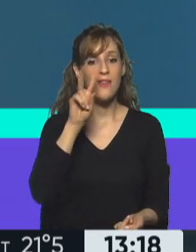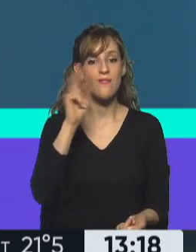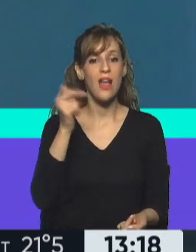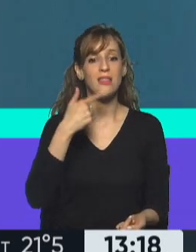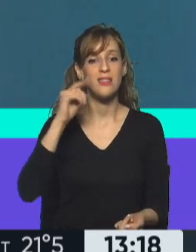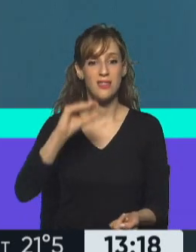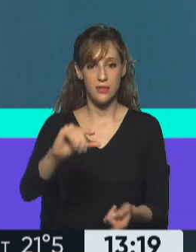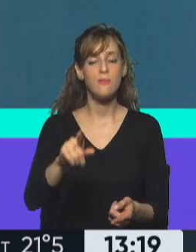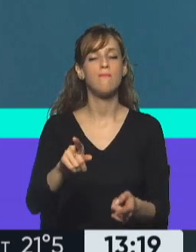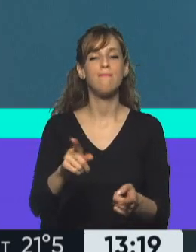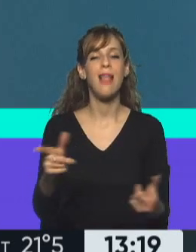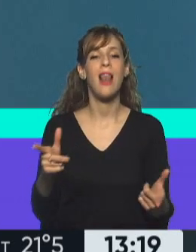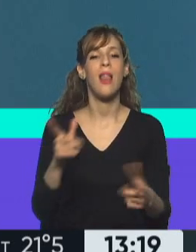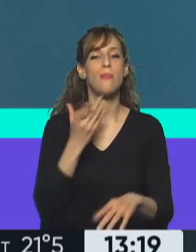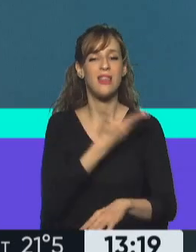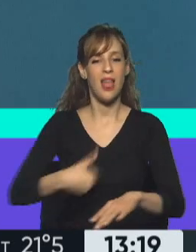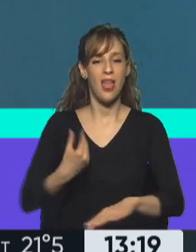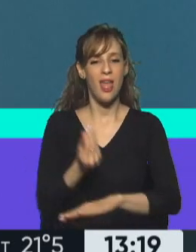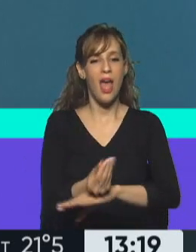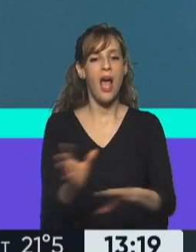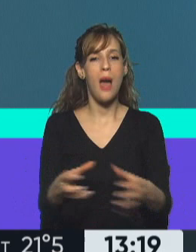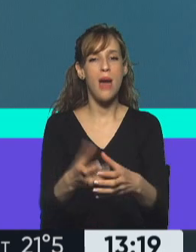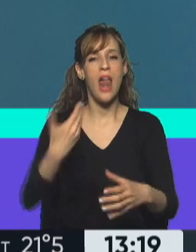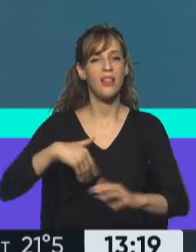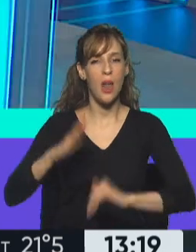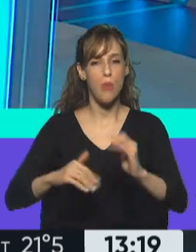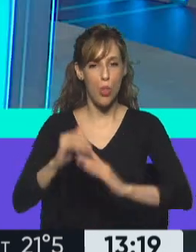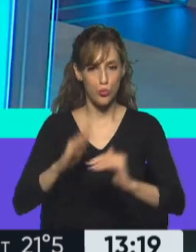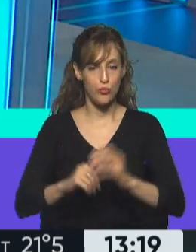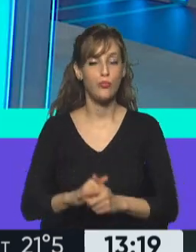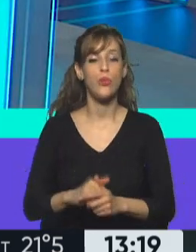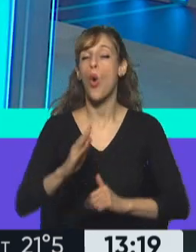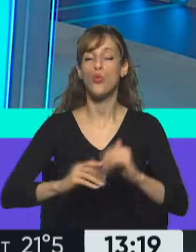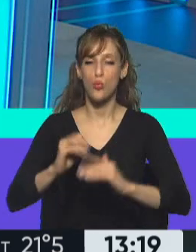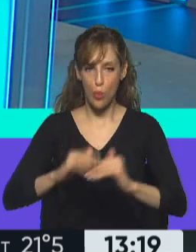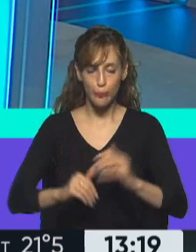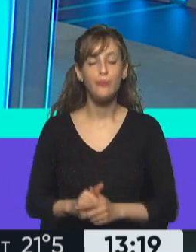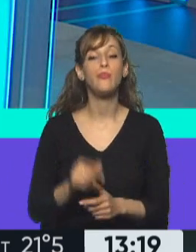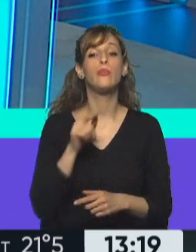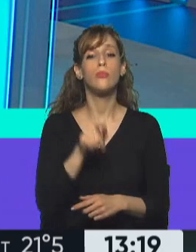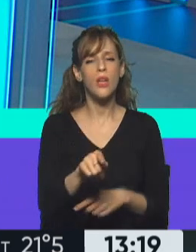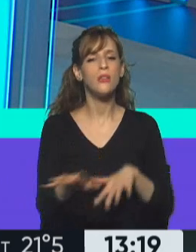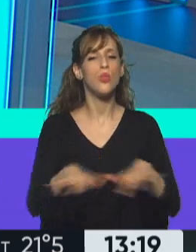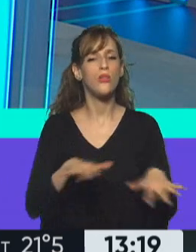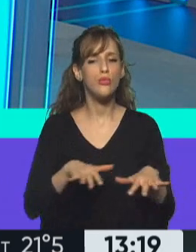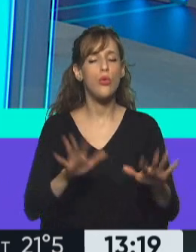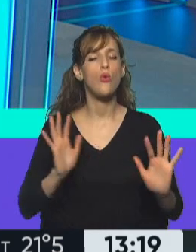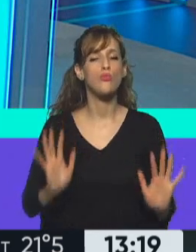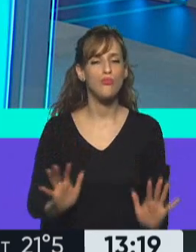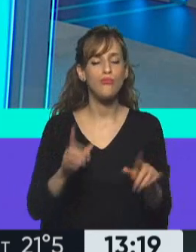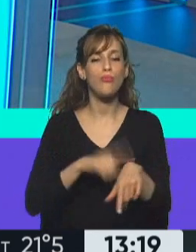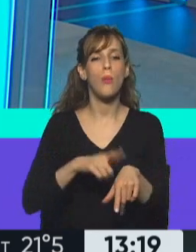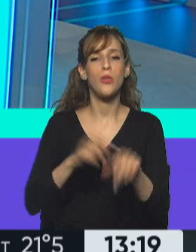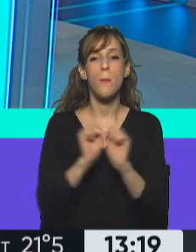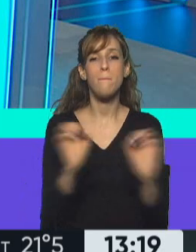la Construcción. Gracias por haber venido. Al contrario, gracias a ustedes por la invitación. A ver, hablábamos de una situación prácticamente tocar fondo, ¿no? Durante la pandemia,